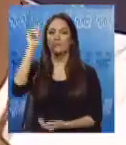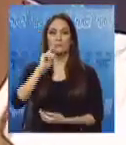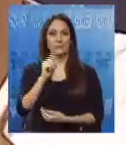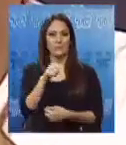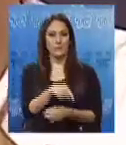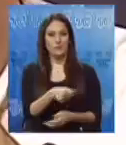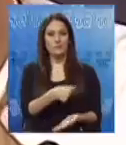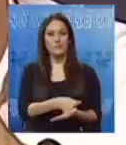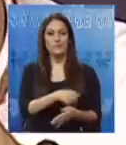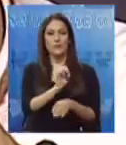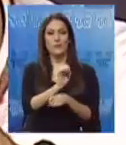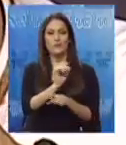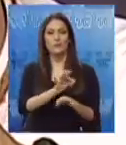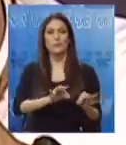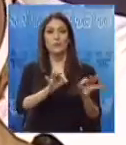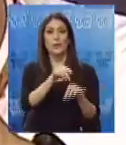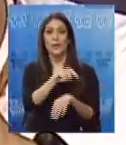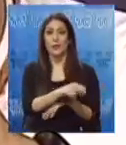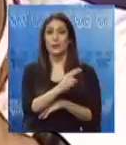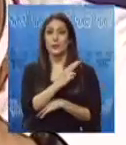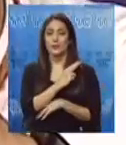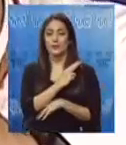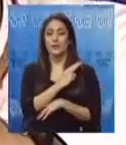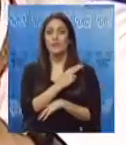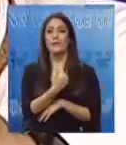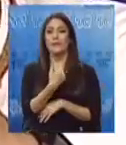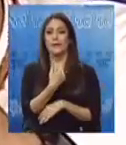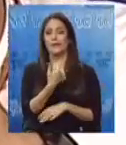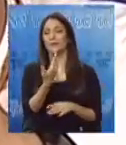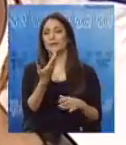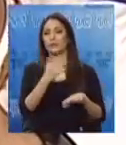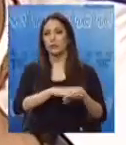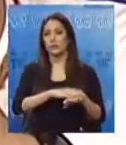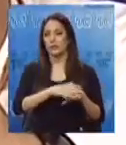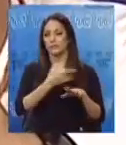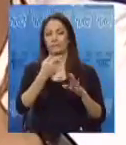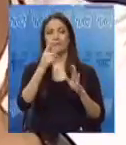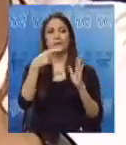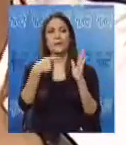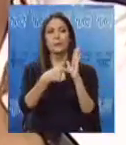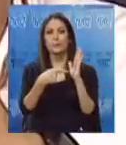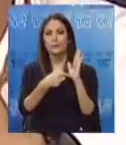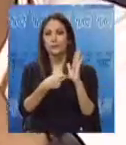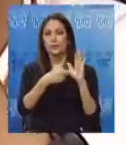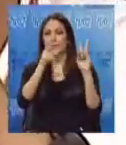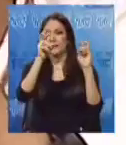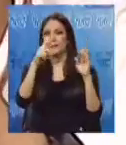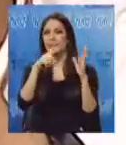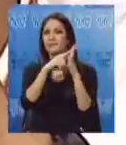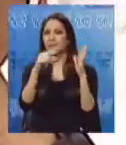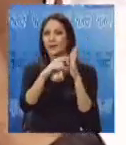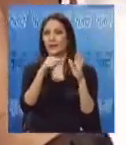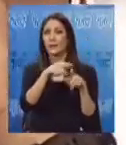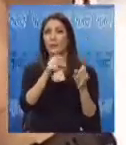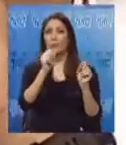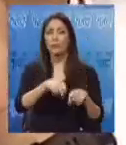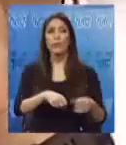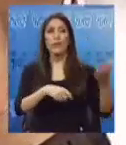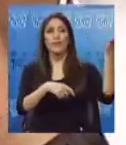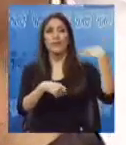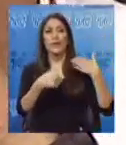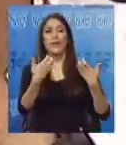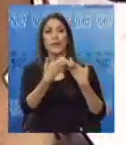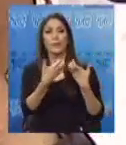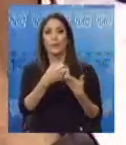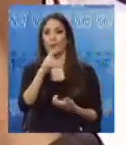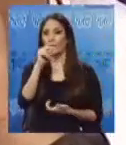todo, esas universidades gozan de exenciones tributarias, arancelarias, es decir, pueden importar sin aranceles,